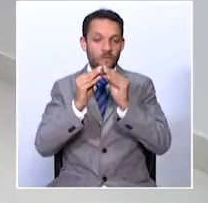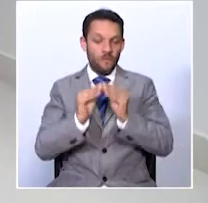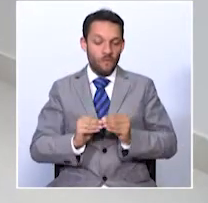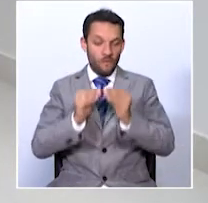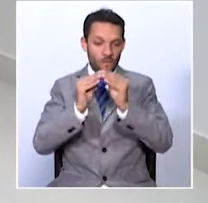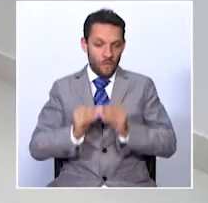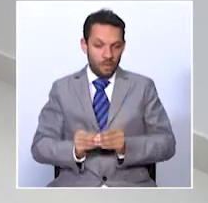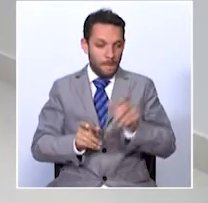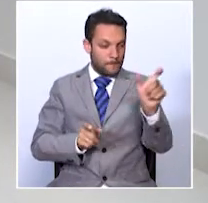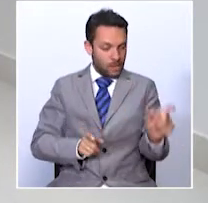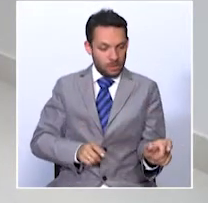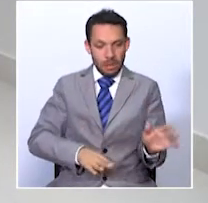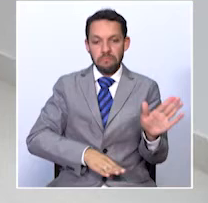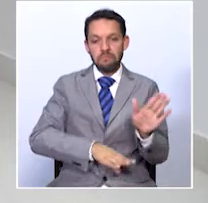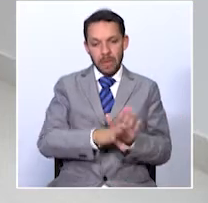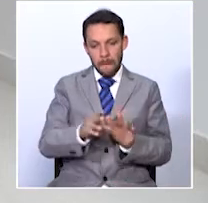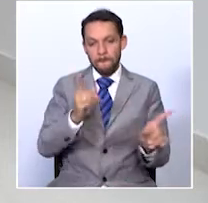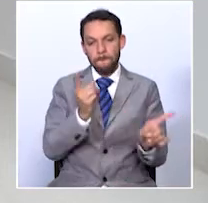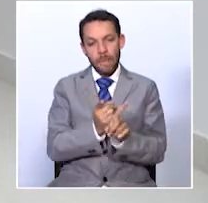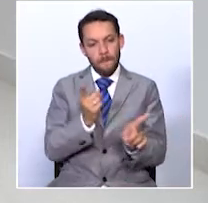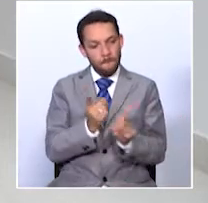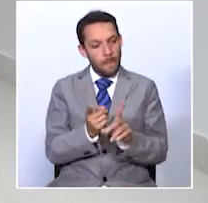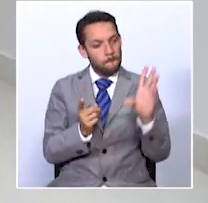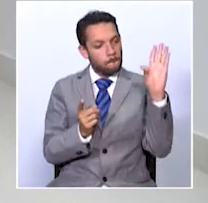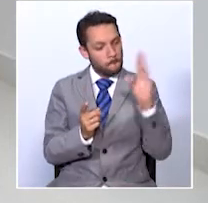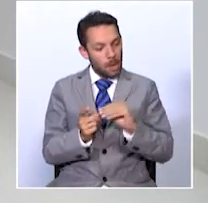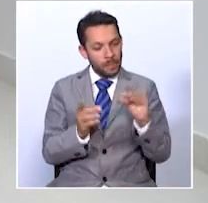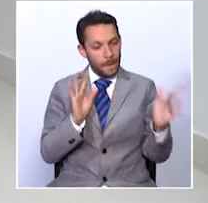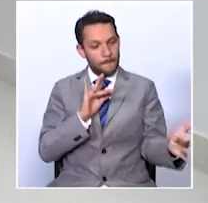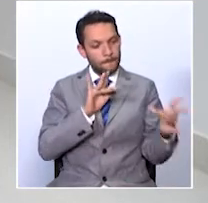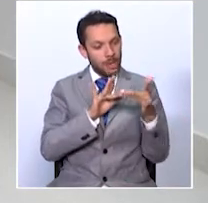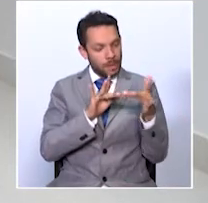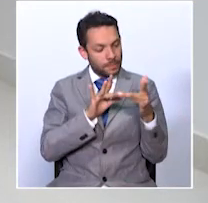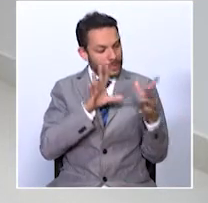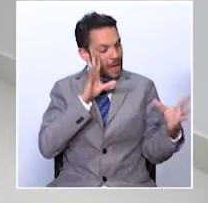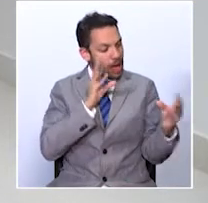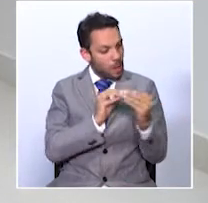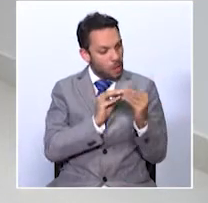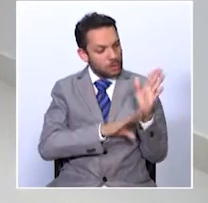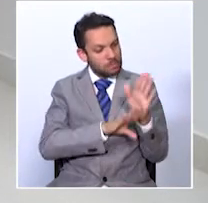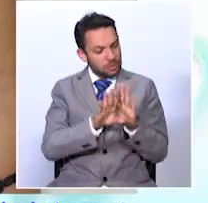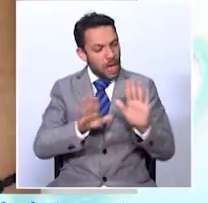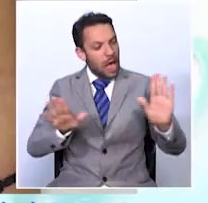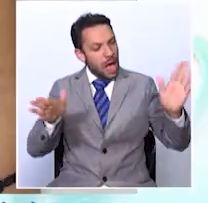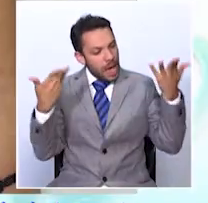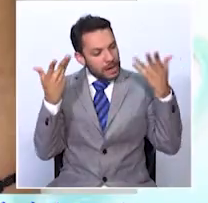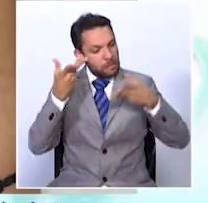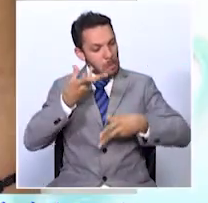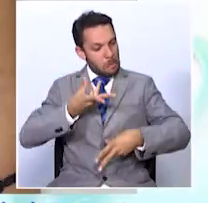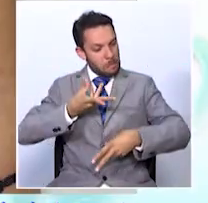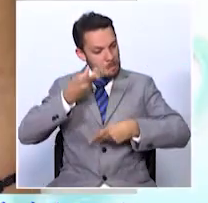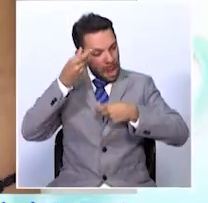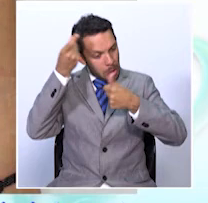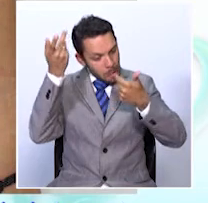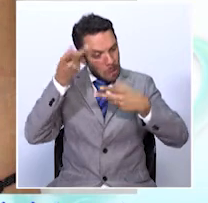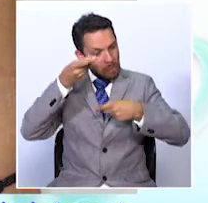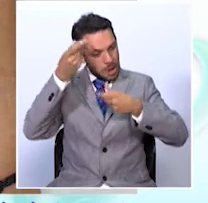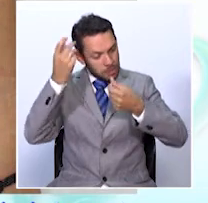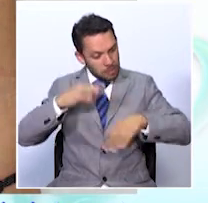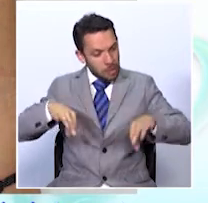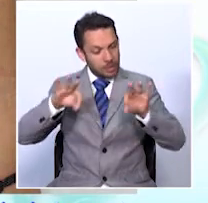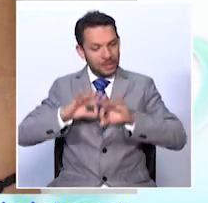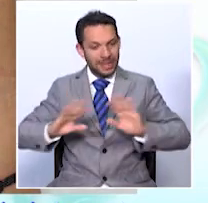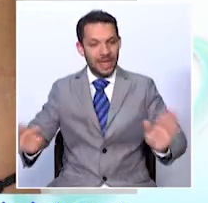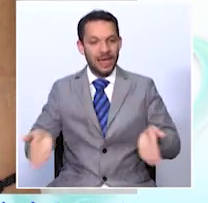esta persona un aspecto que esté de acuerdo con ella, que le suba la autoestima, la seguridad en sí mismo, porque todo